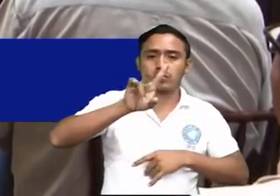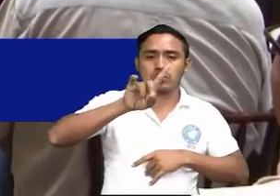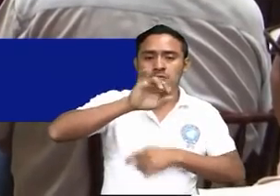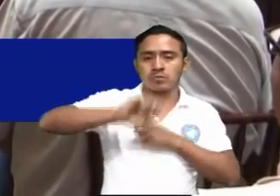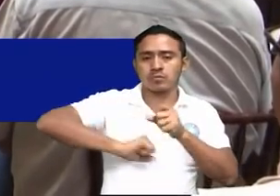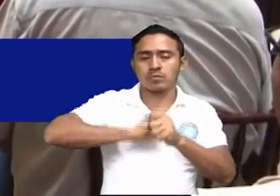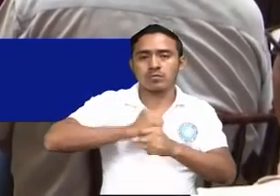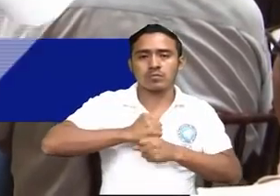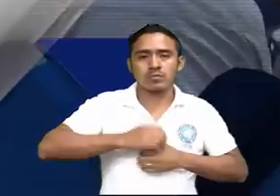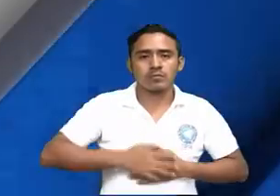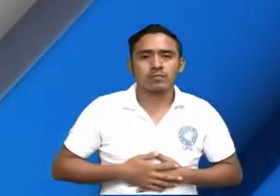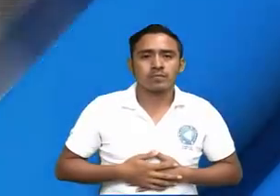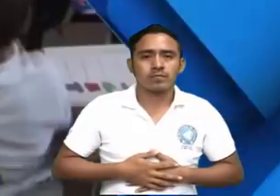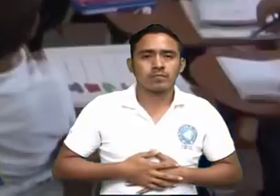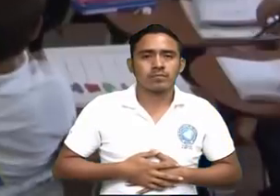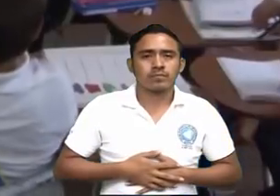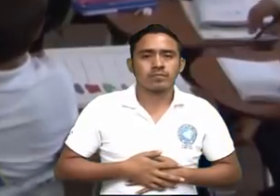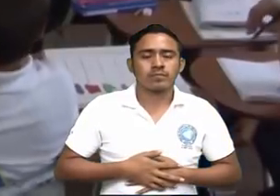años.